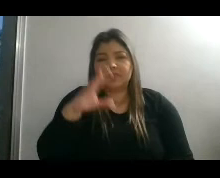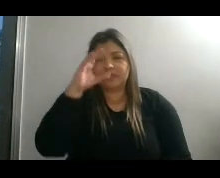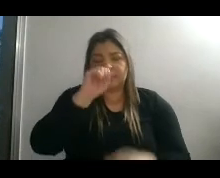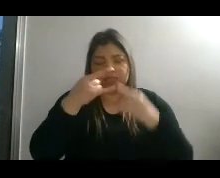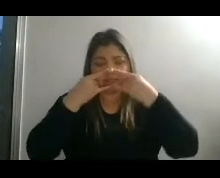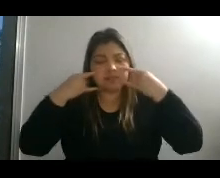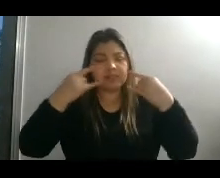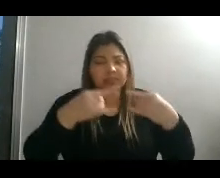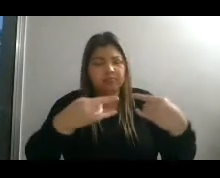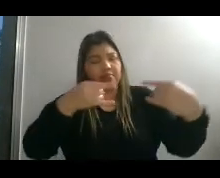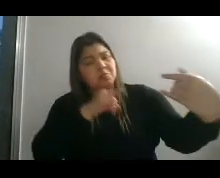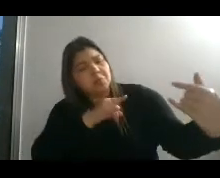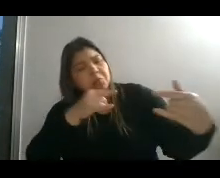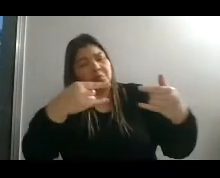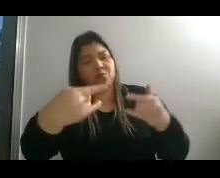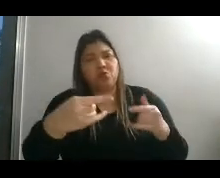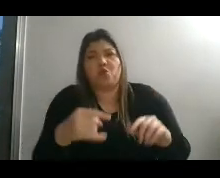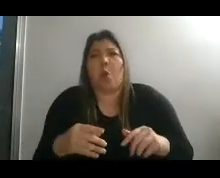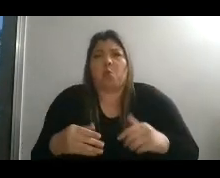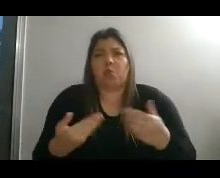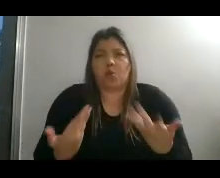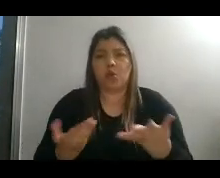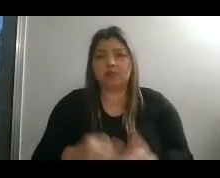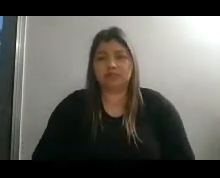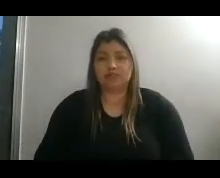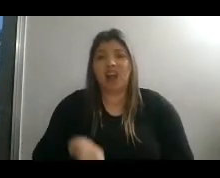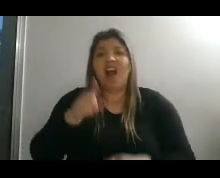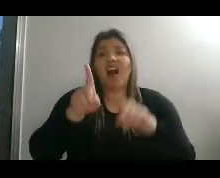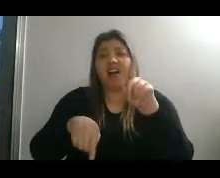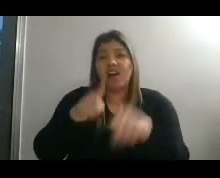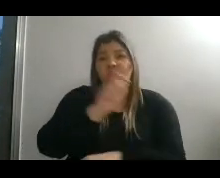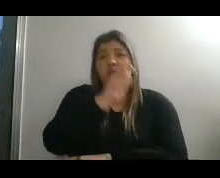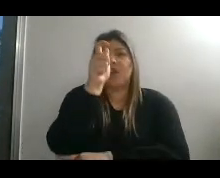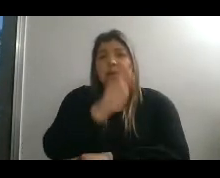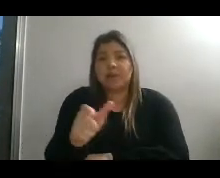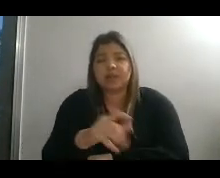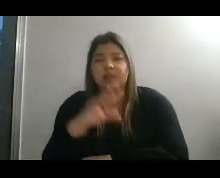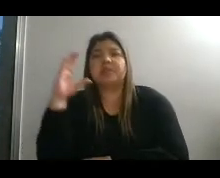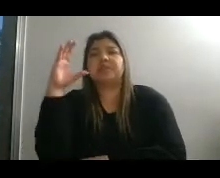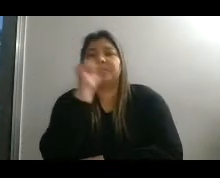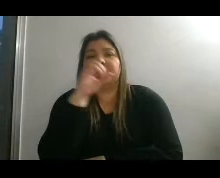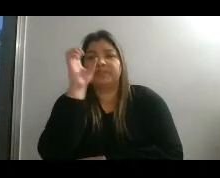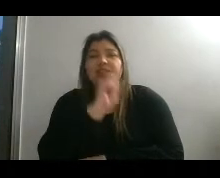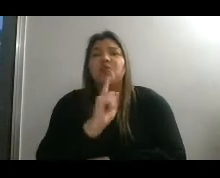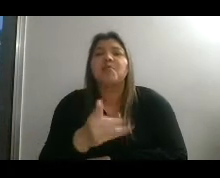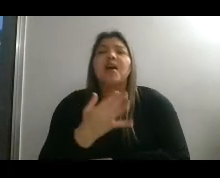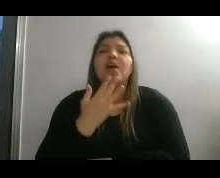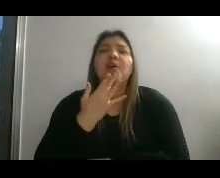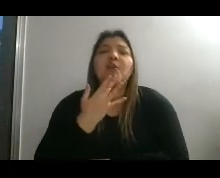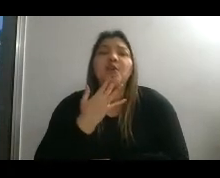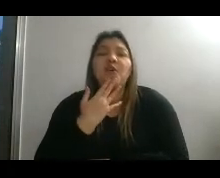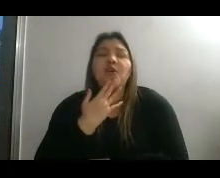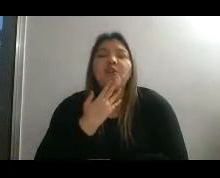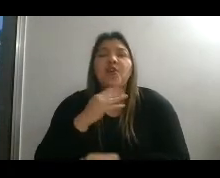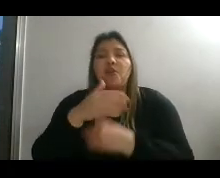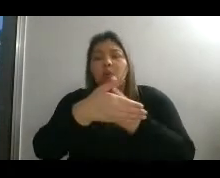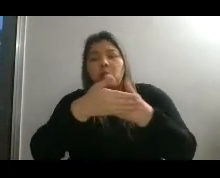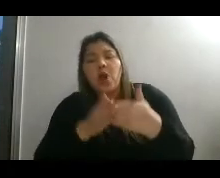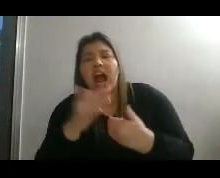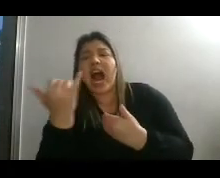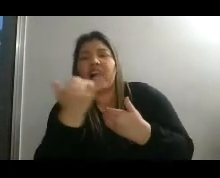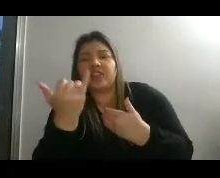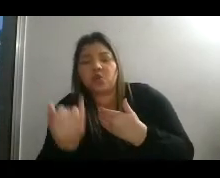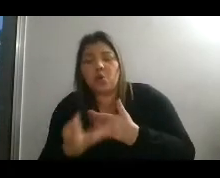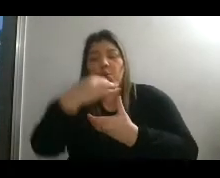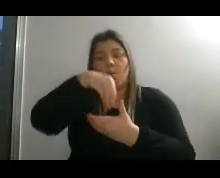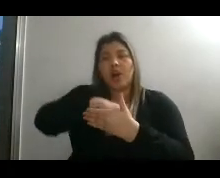mascarilla. Algunas personas se acostumbraron a identificar la mascarilla convencional por el color y dicen, ay, el lado azul va para afuera y el lado blanco va